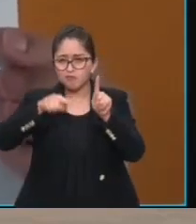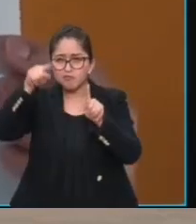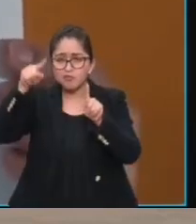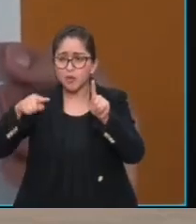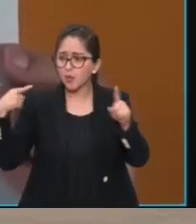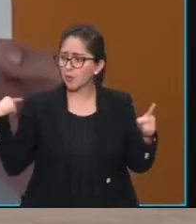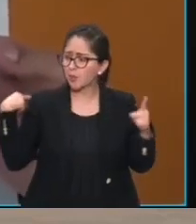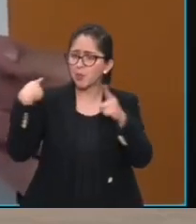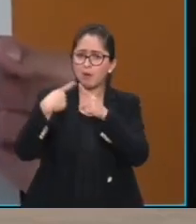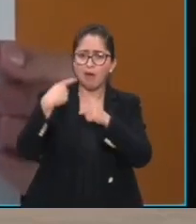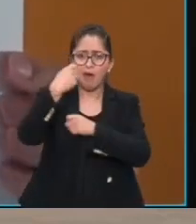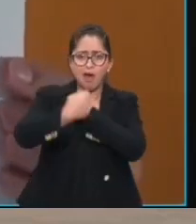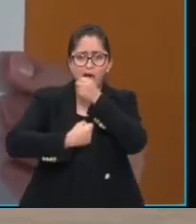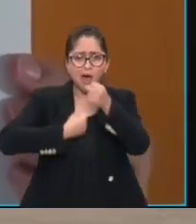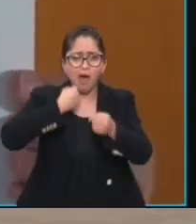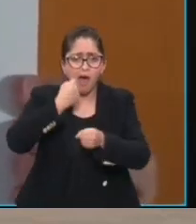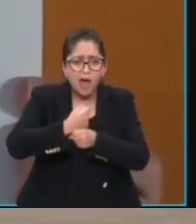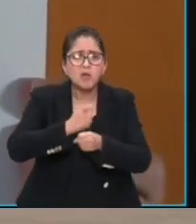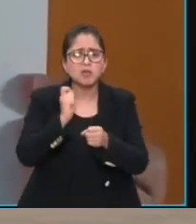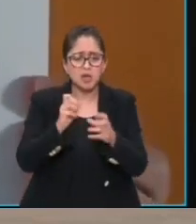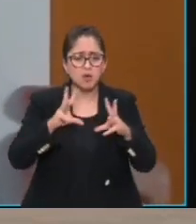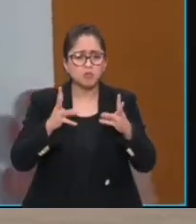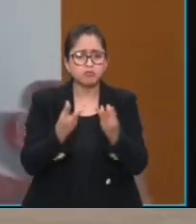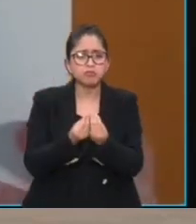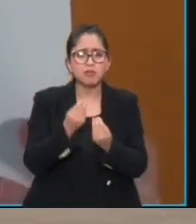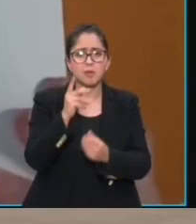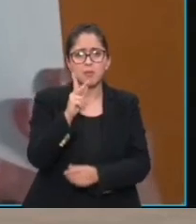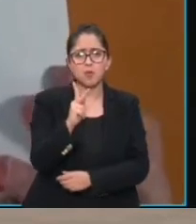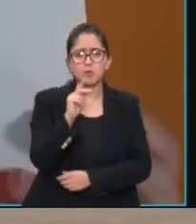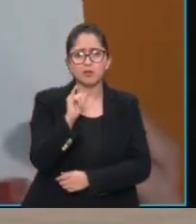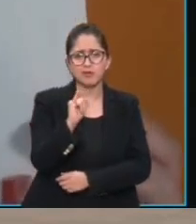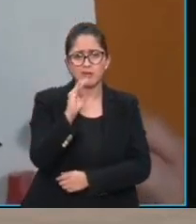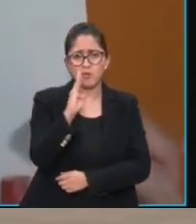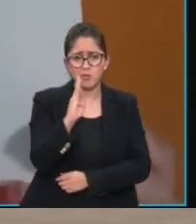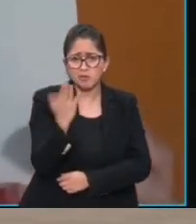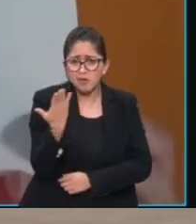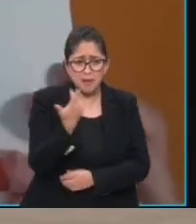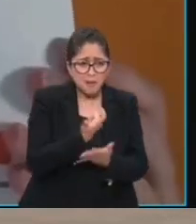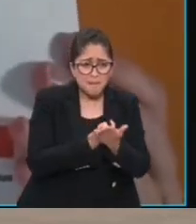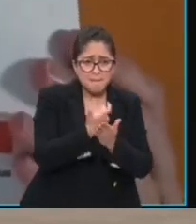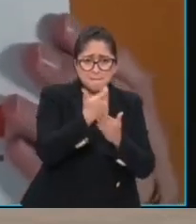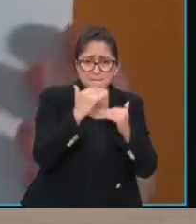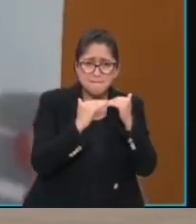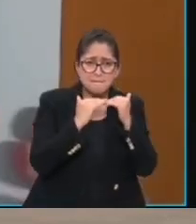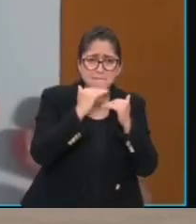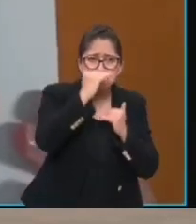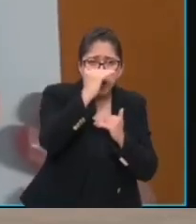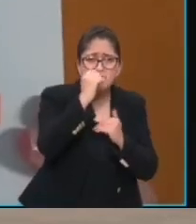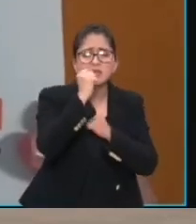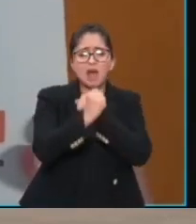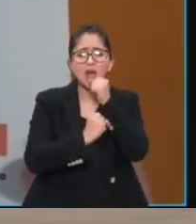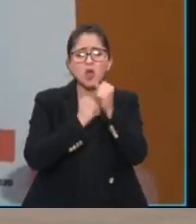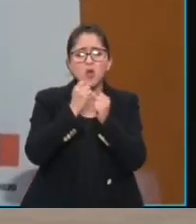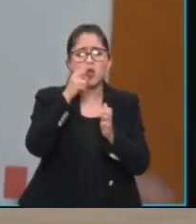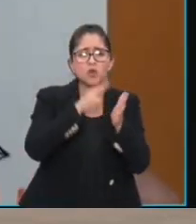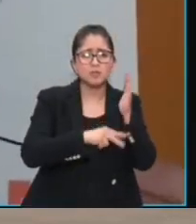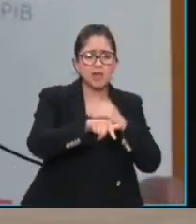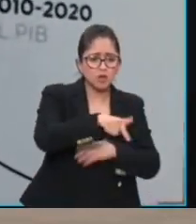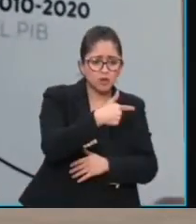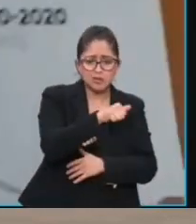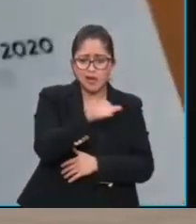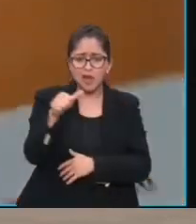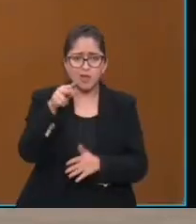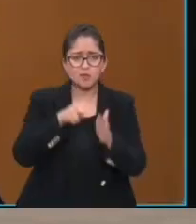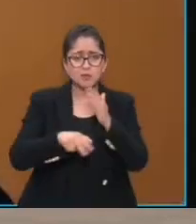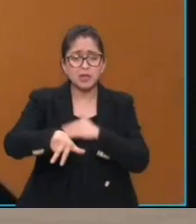en los últimos años con relación al Producto Interno Bruto. El máximo histórico se alcanza en 2012-2013,